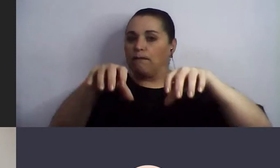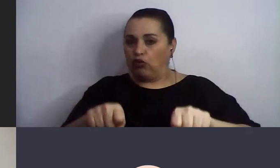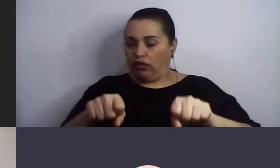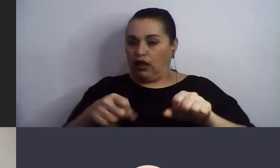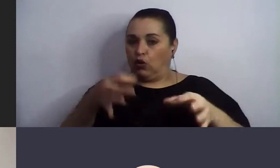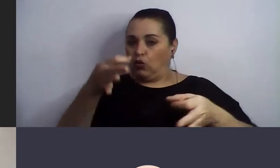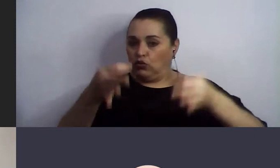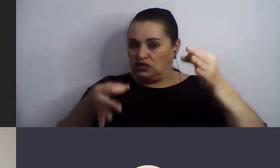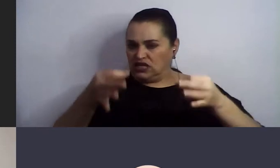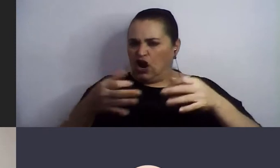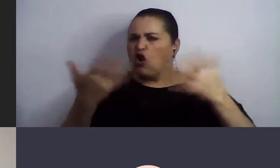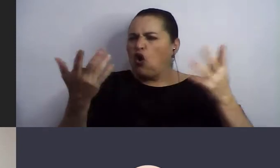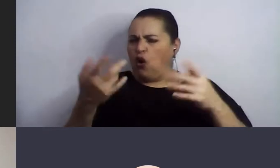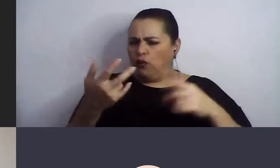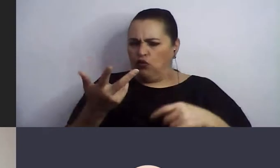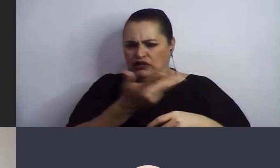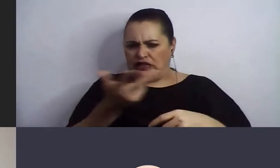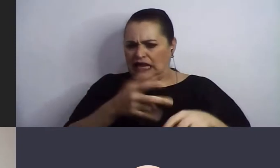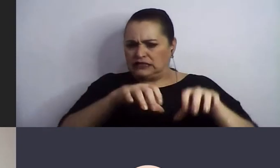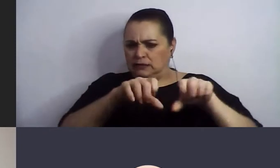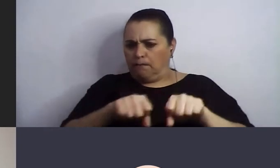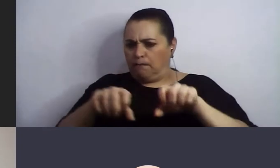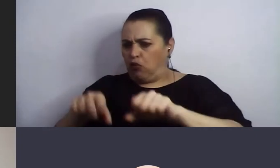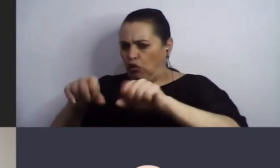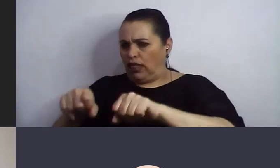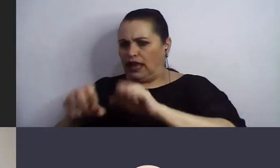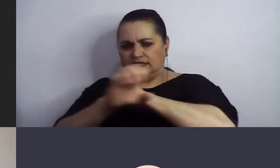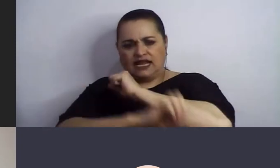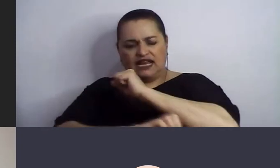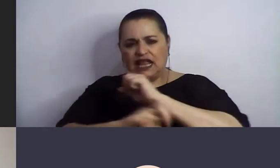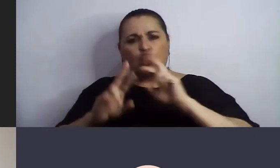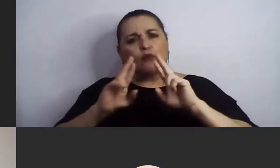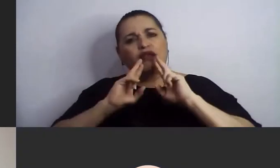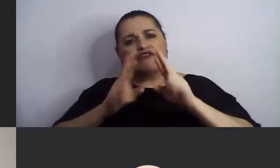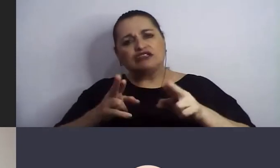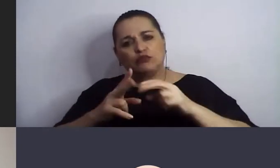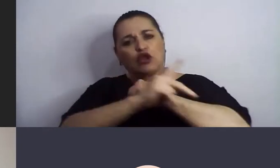coordinar los tres poderes del estado para realmente responder como país